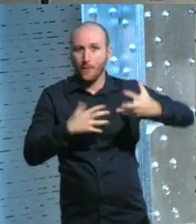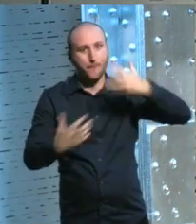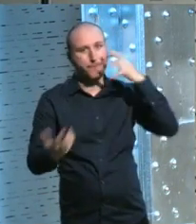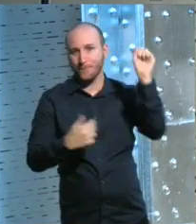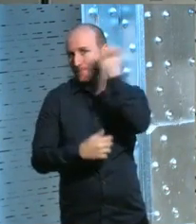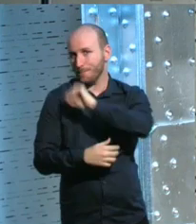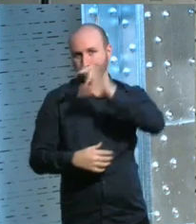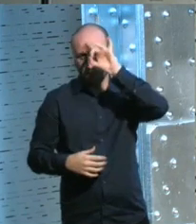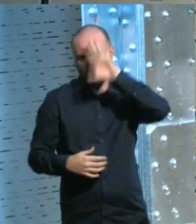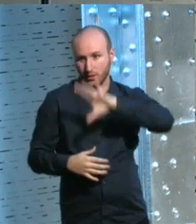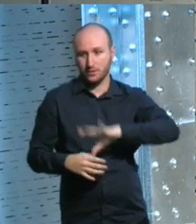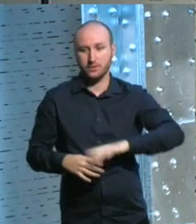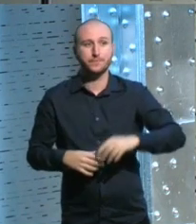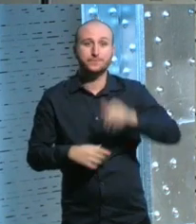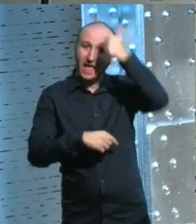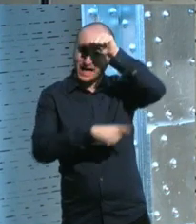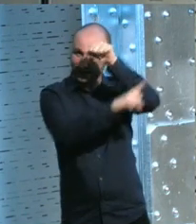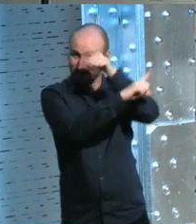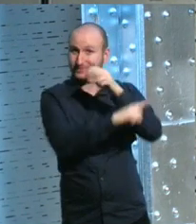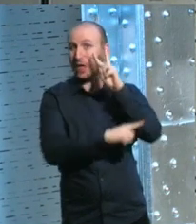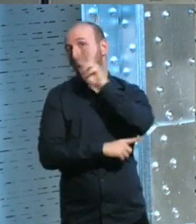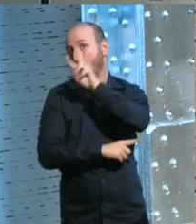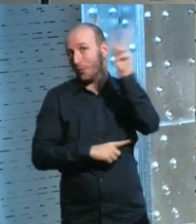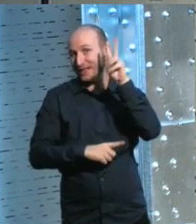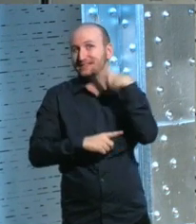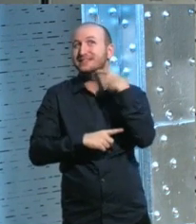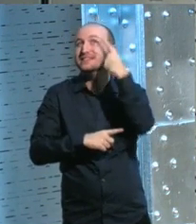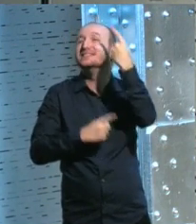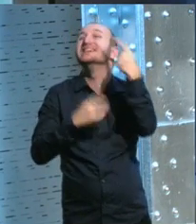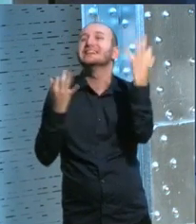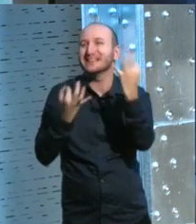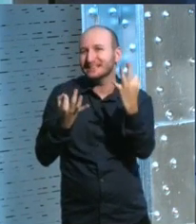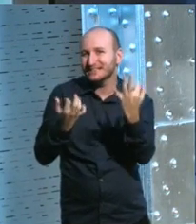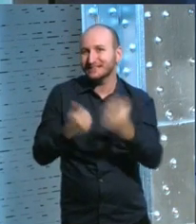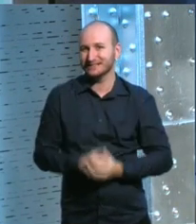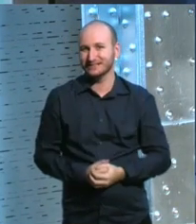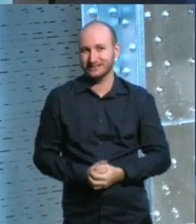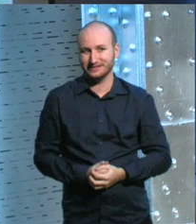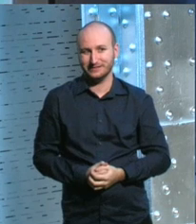ese señor, ustedes ven lo que está arriba, ¿qué es?